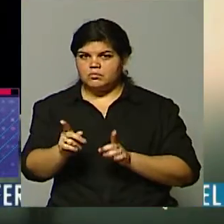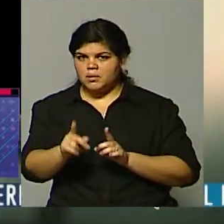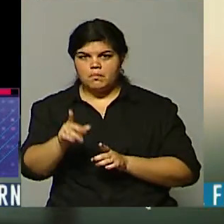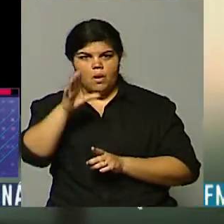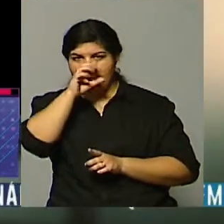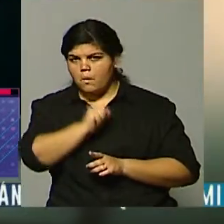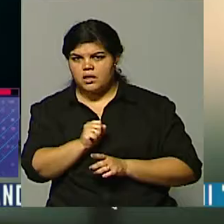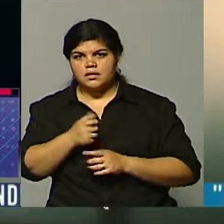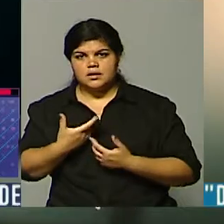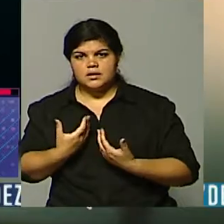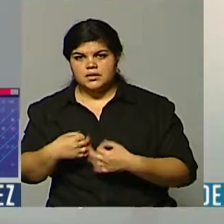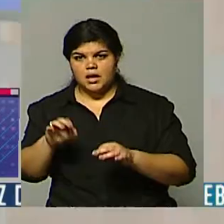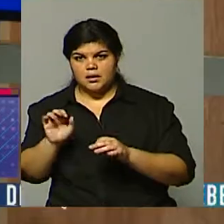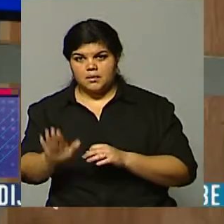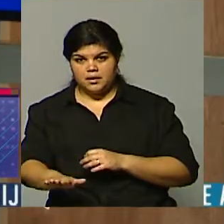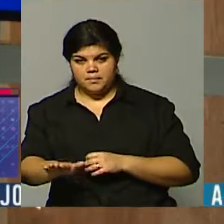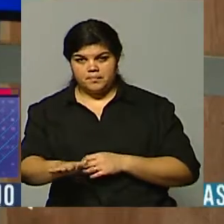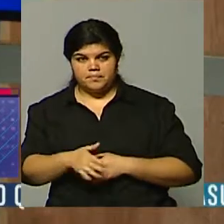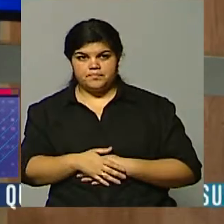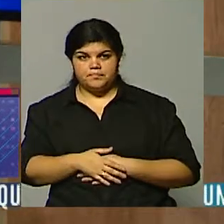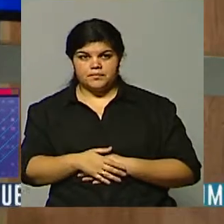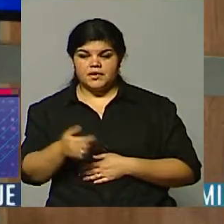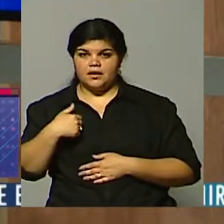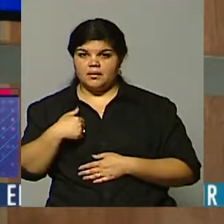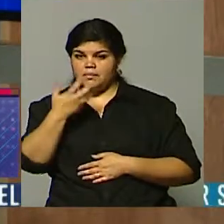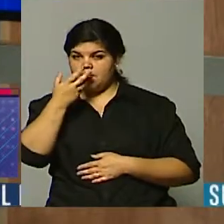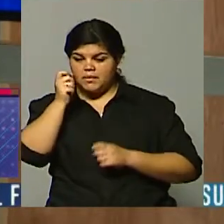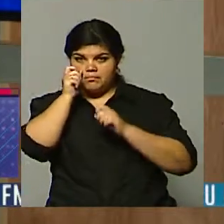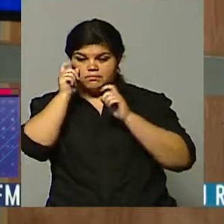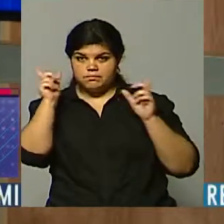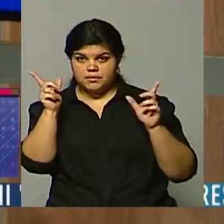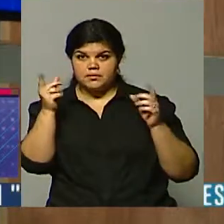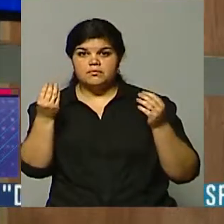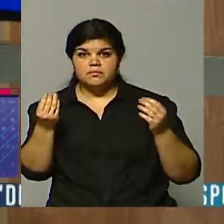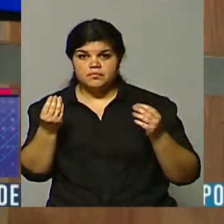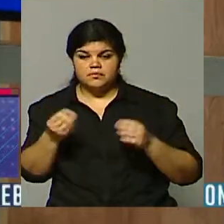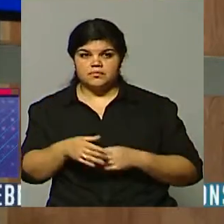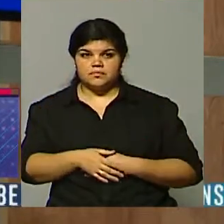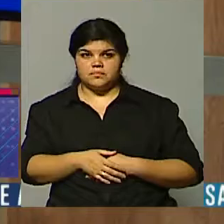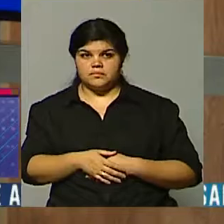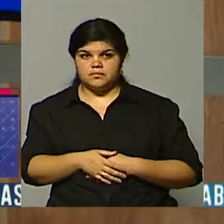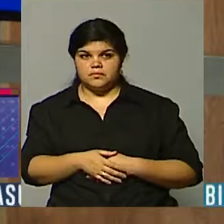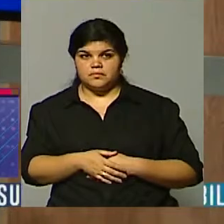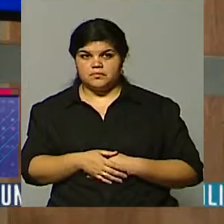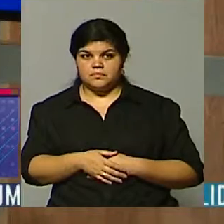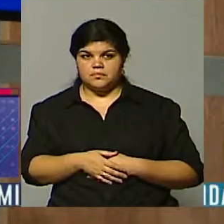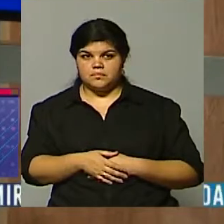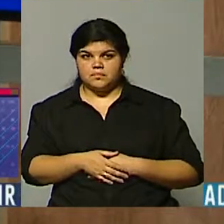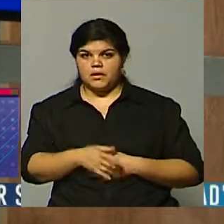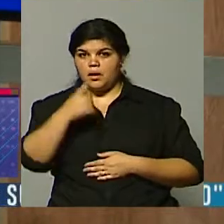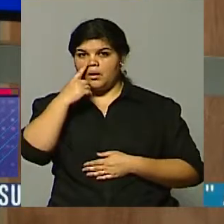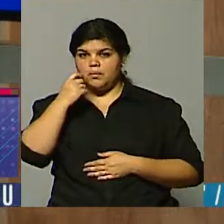que otra de las cosas que a mí más me llaman la atención de la película es que está protagonizada por Ewan McGregor,